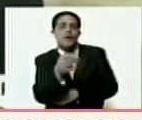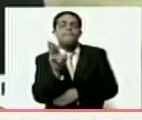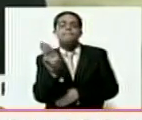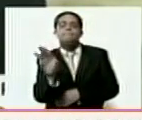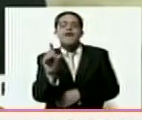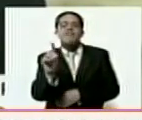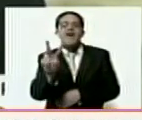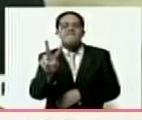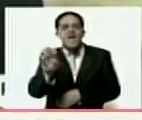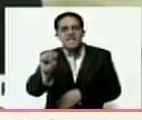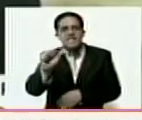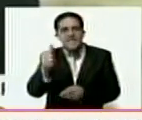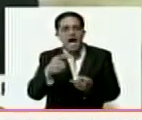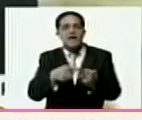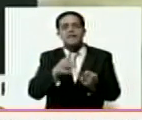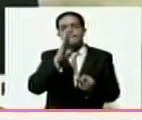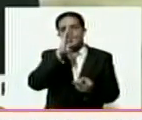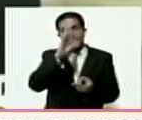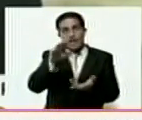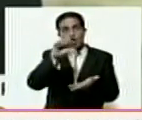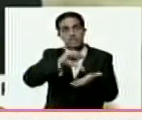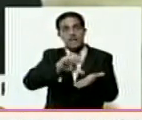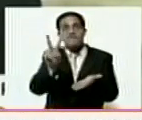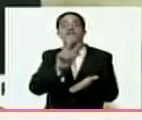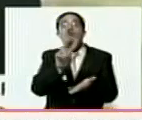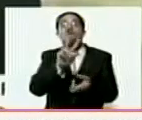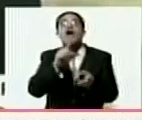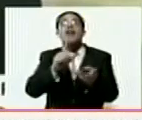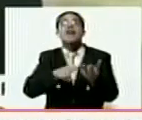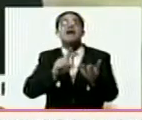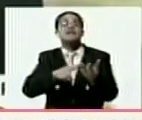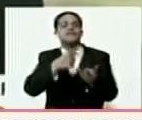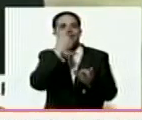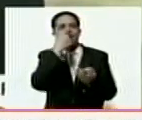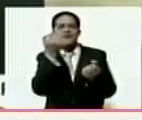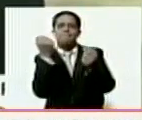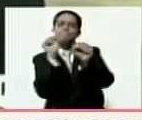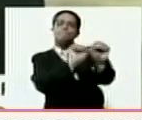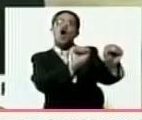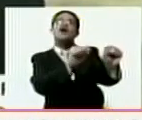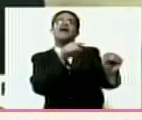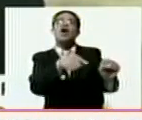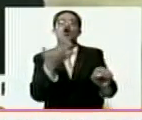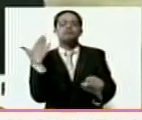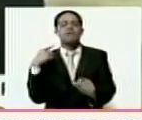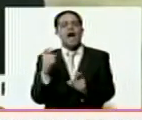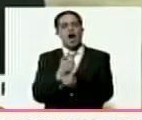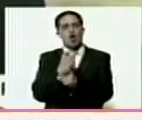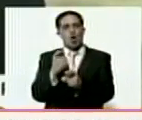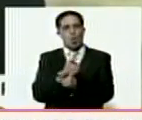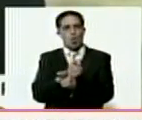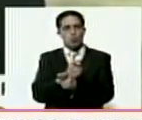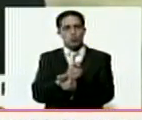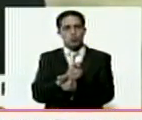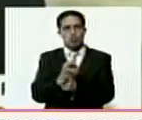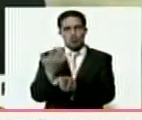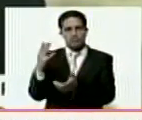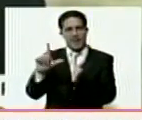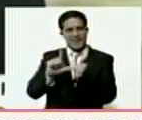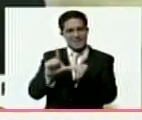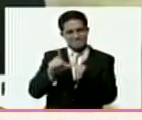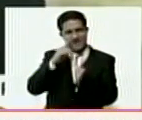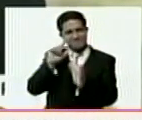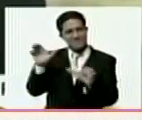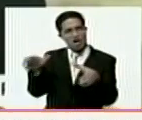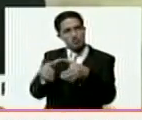Central de Venezuela, Bandes, el bloqueo total que anunció el embajador Bolton en agosto, el 5 de agosto en Lima, durante la reunión que se